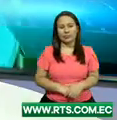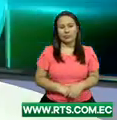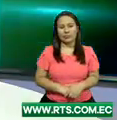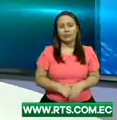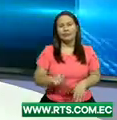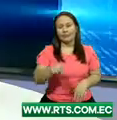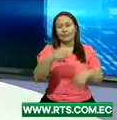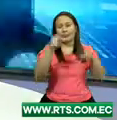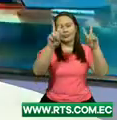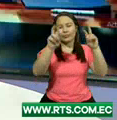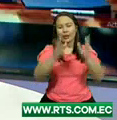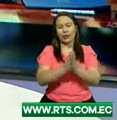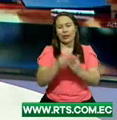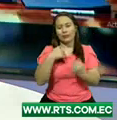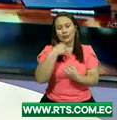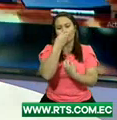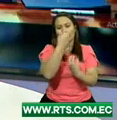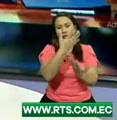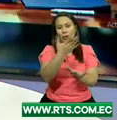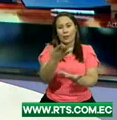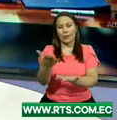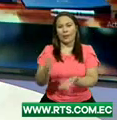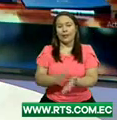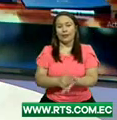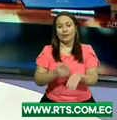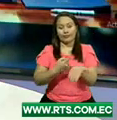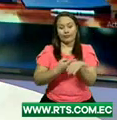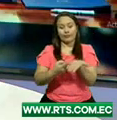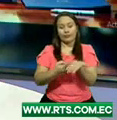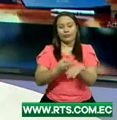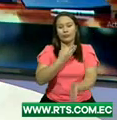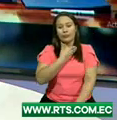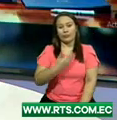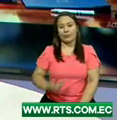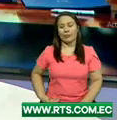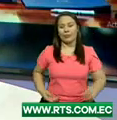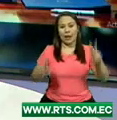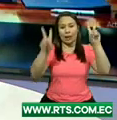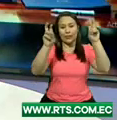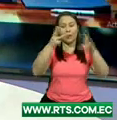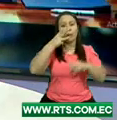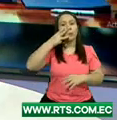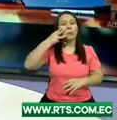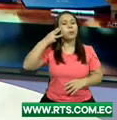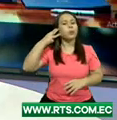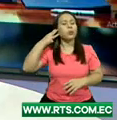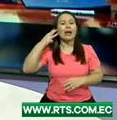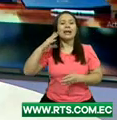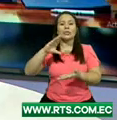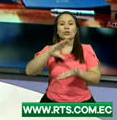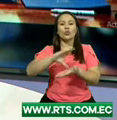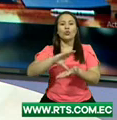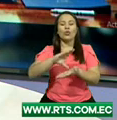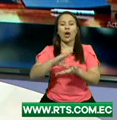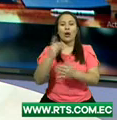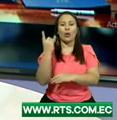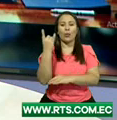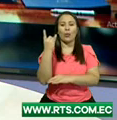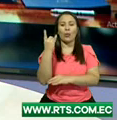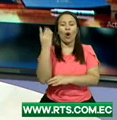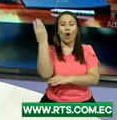en otro tema les informamos que durante la cumbre presidencial por la amazonía que se realizó en la ciudad colombiana de leticia